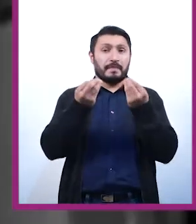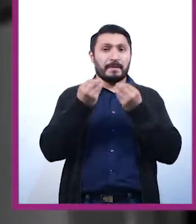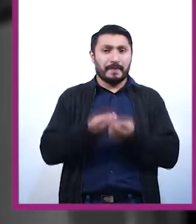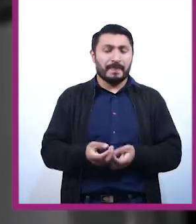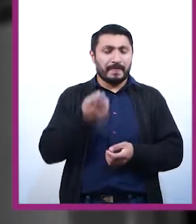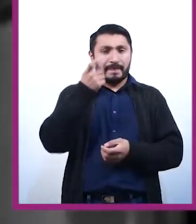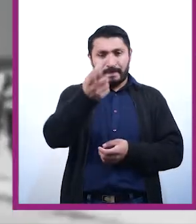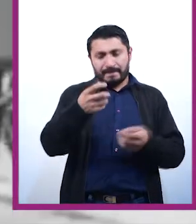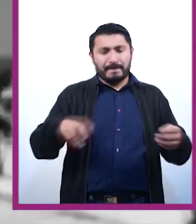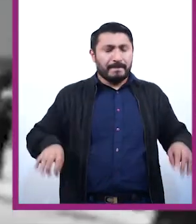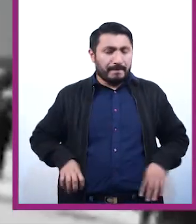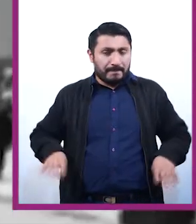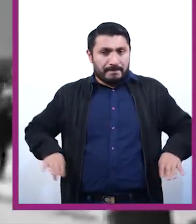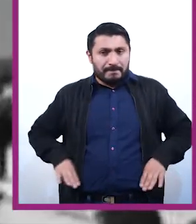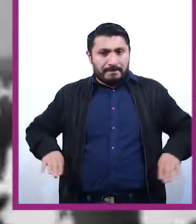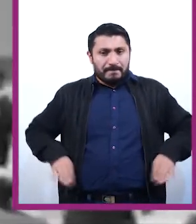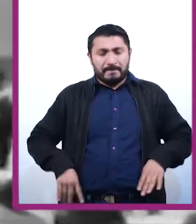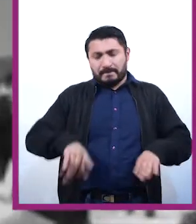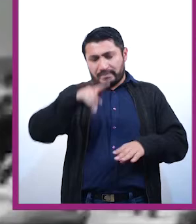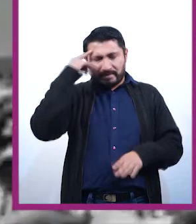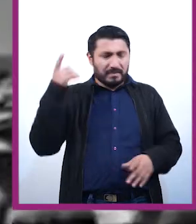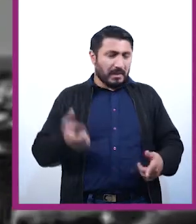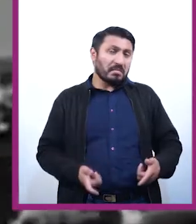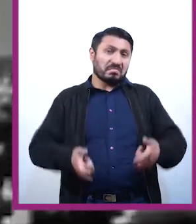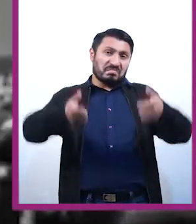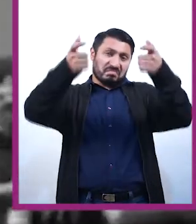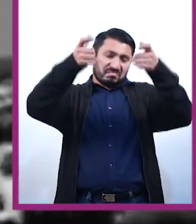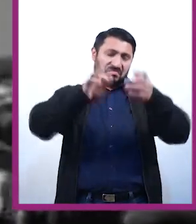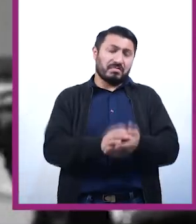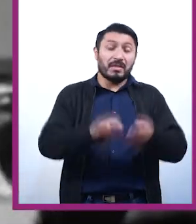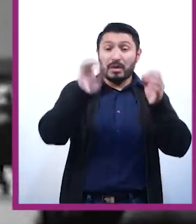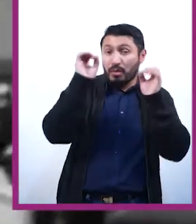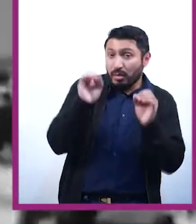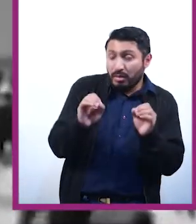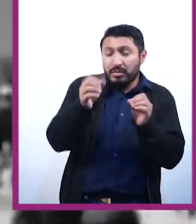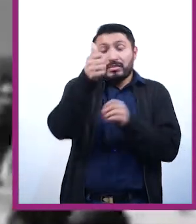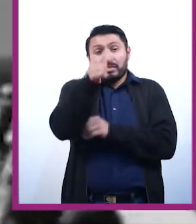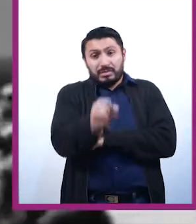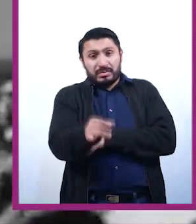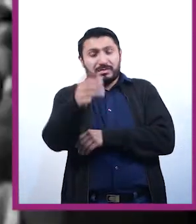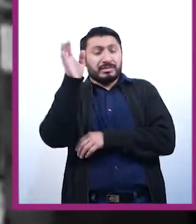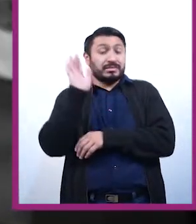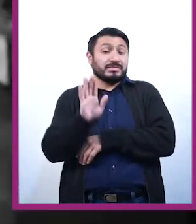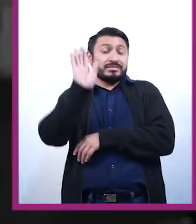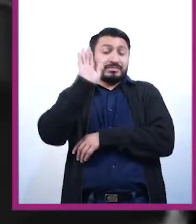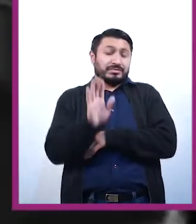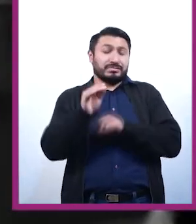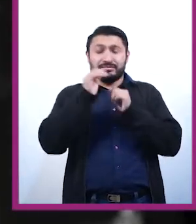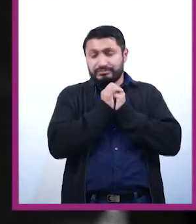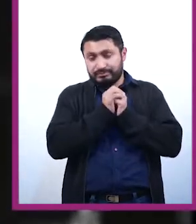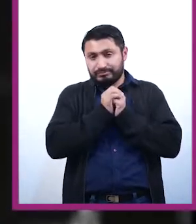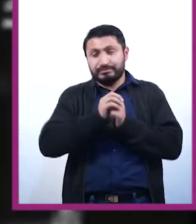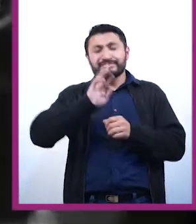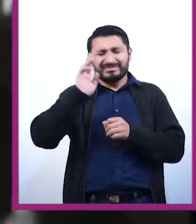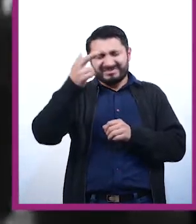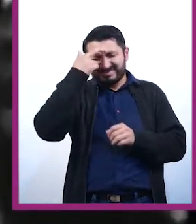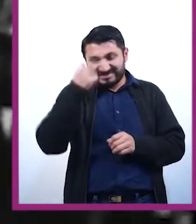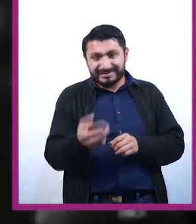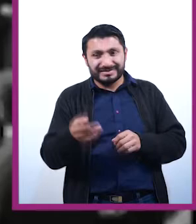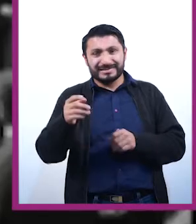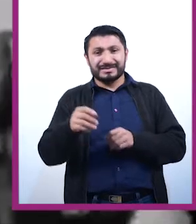jugosas ganancias. Bajo estas condiciones, era muy fácil enriquecerse, o por lo menos así era la